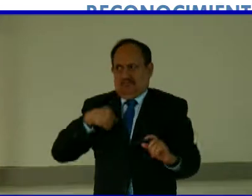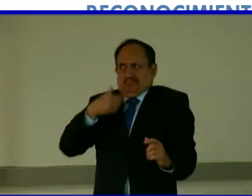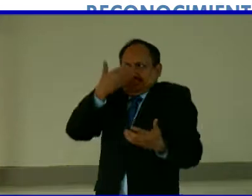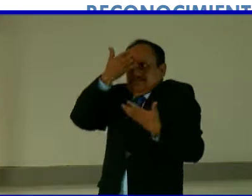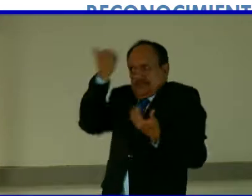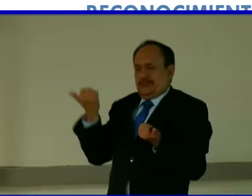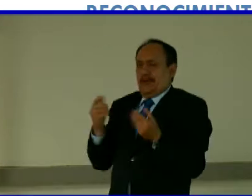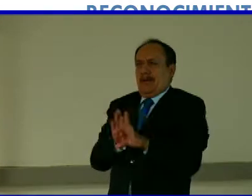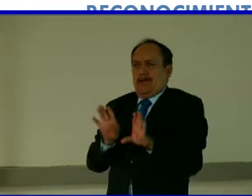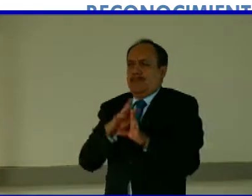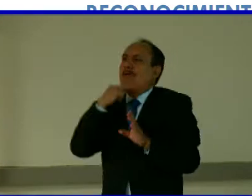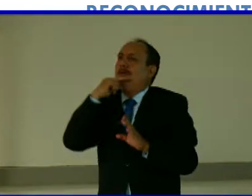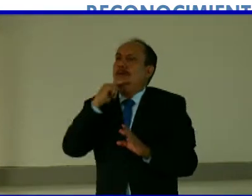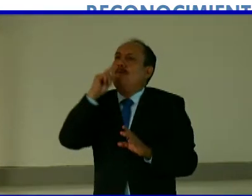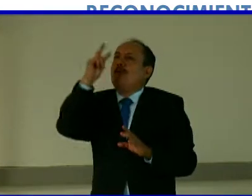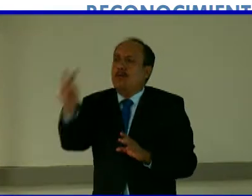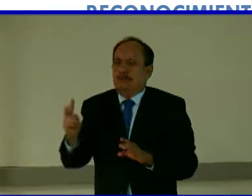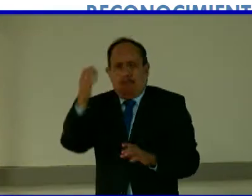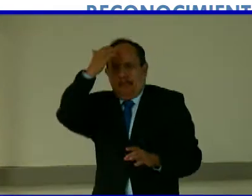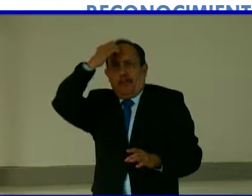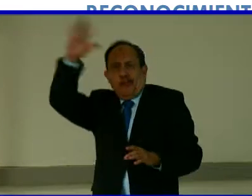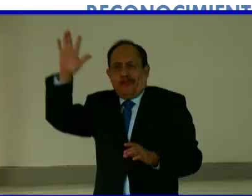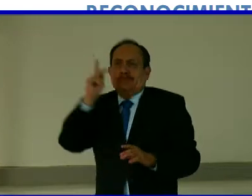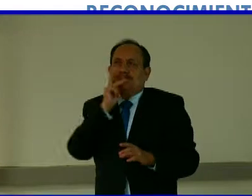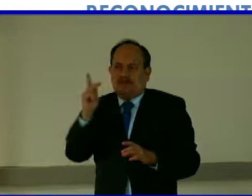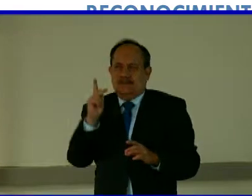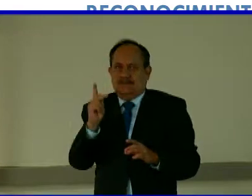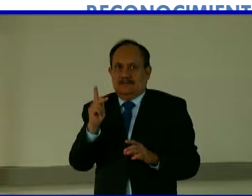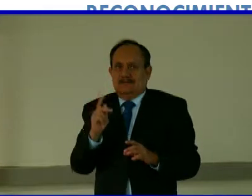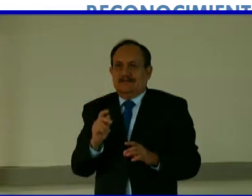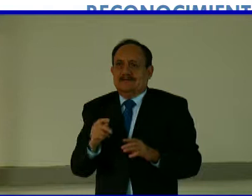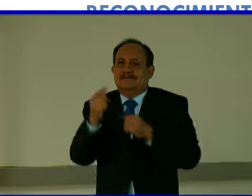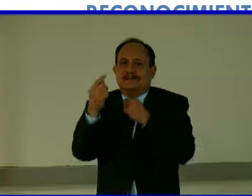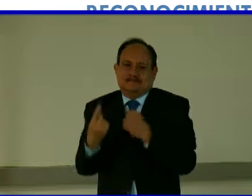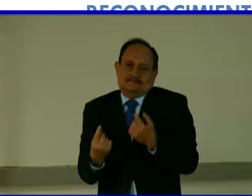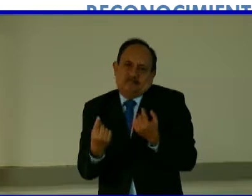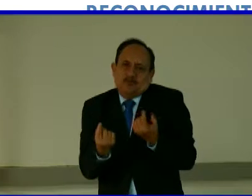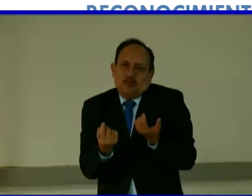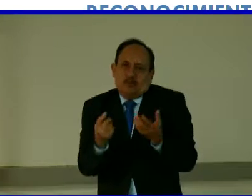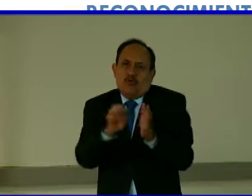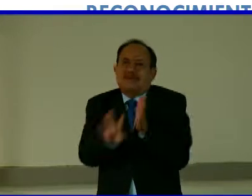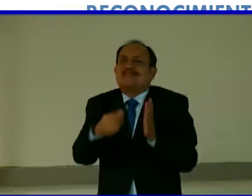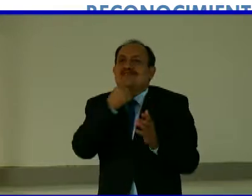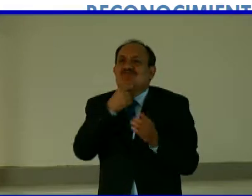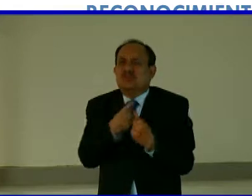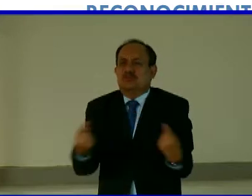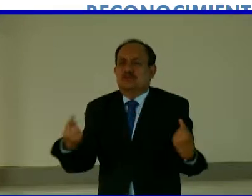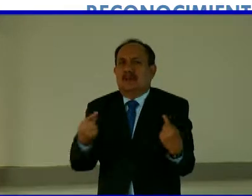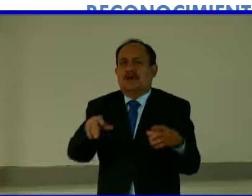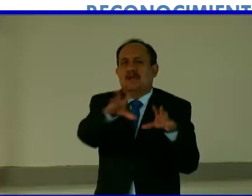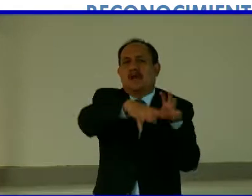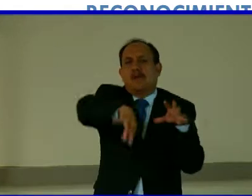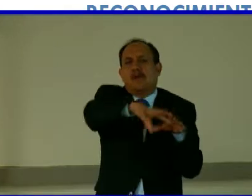tenido y de vocabulario que ellos no conocen. Sobre todo aquellos que vienen de un